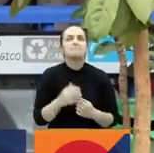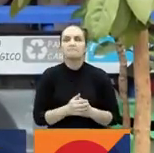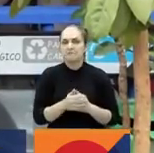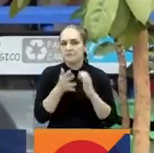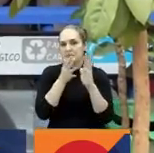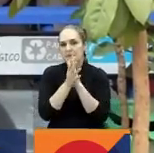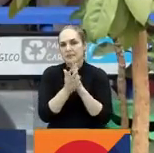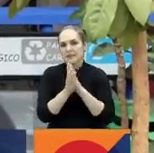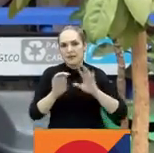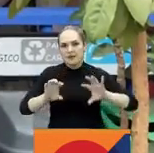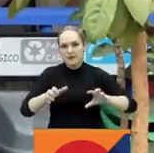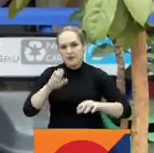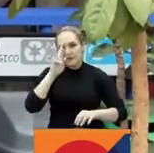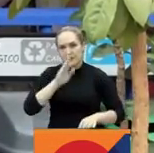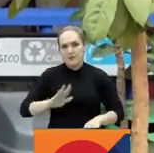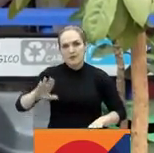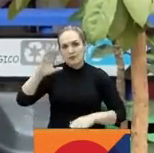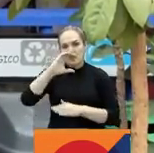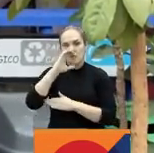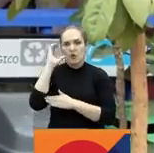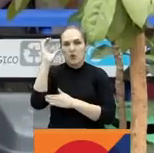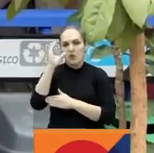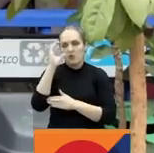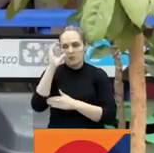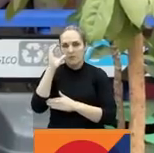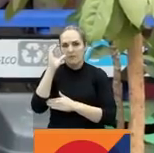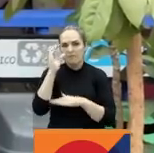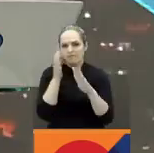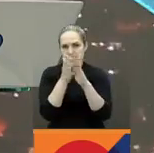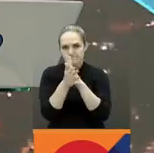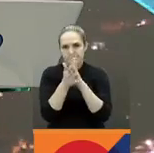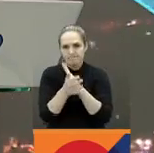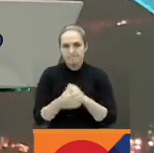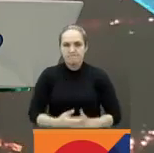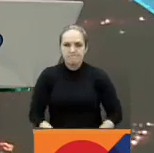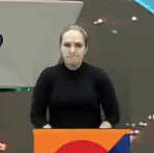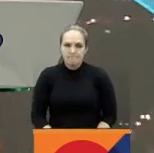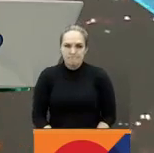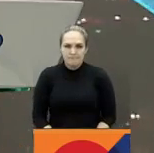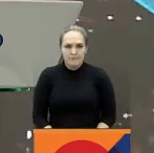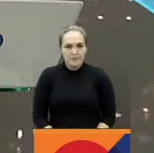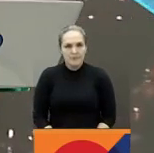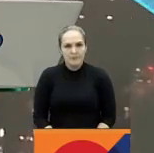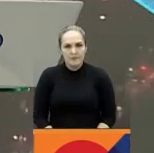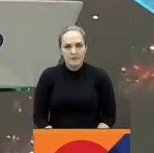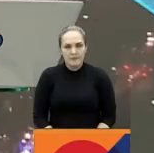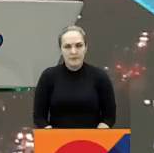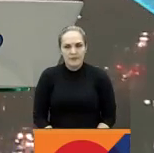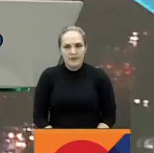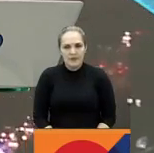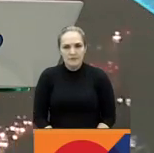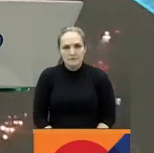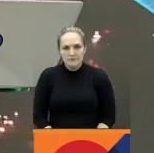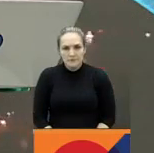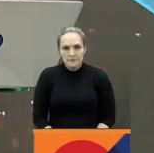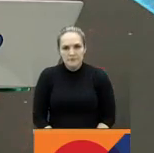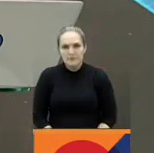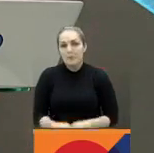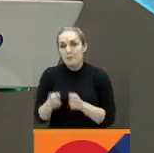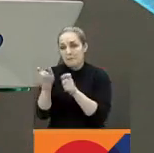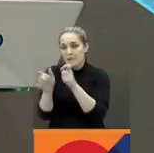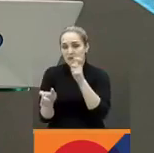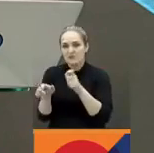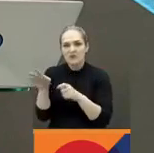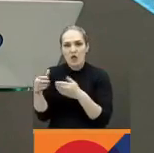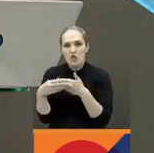Nacional de Colombia y RTVC Noticias, conectados 24/7. Y dos redes dedicadas a la falsificación y comercialización